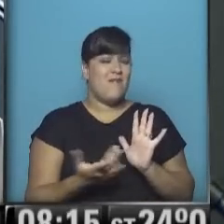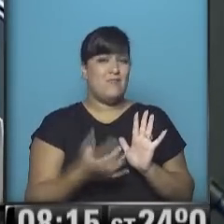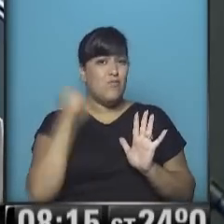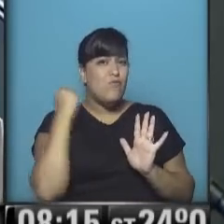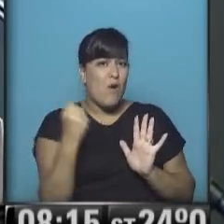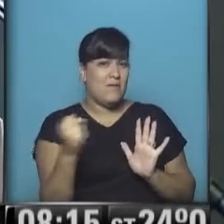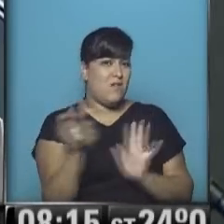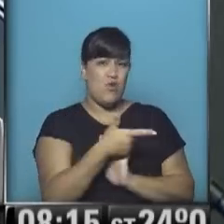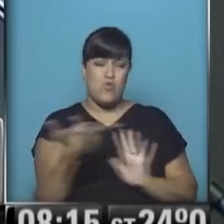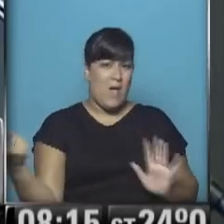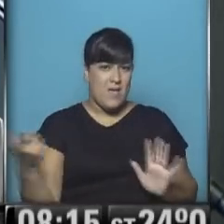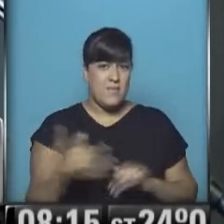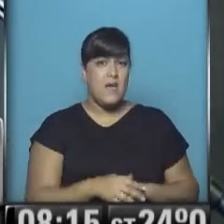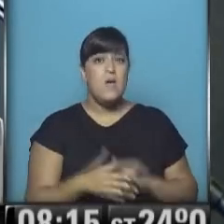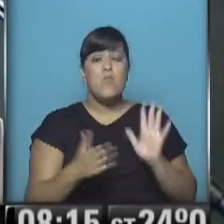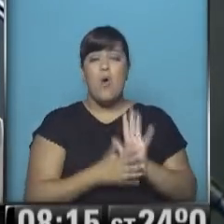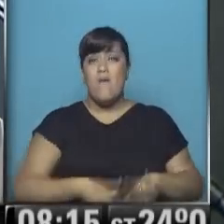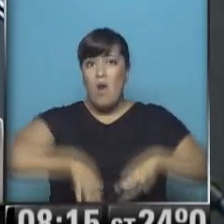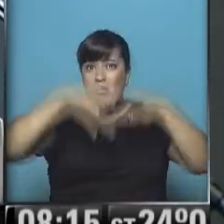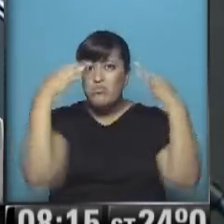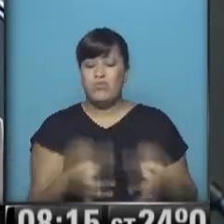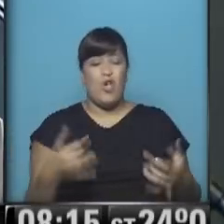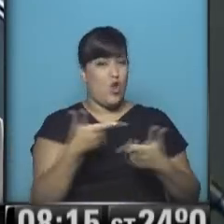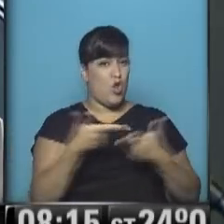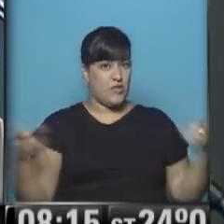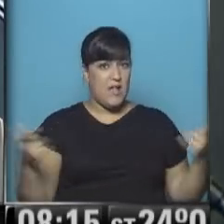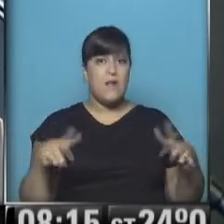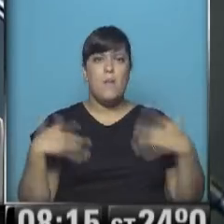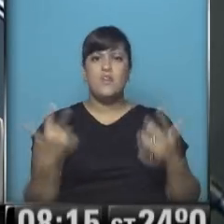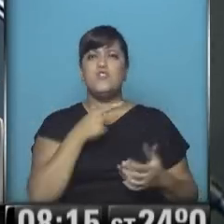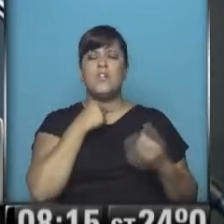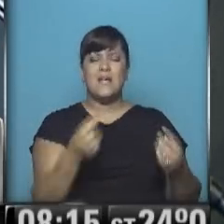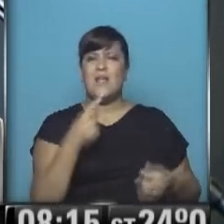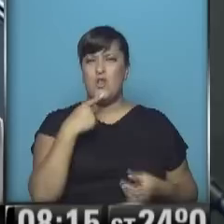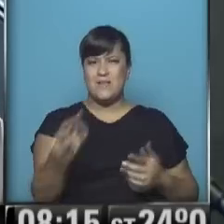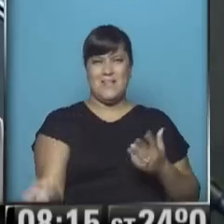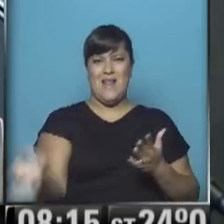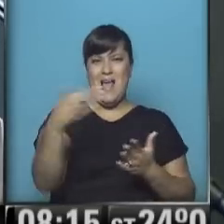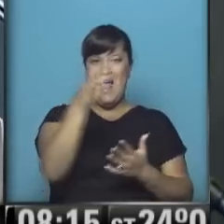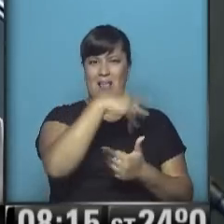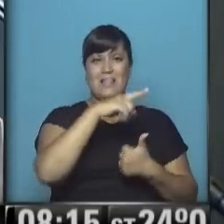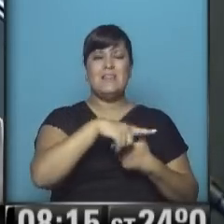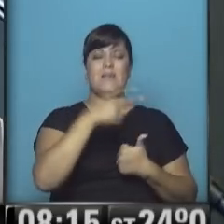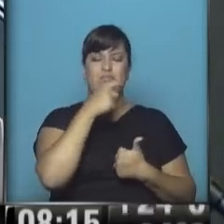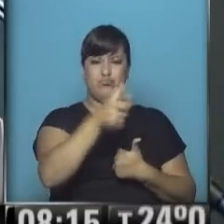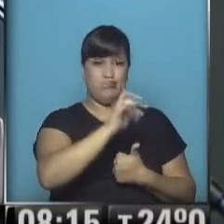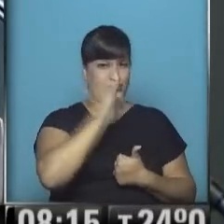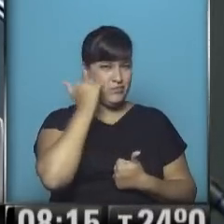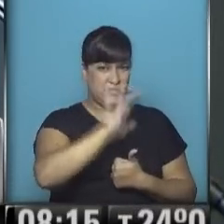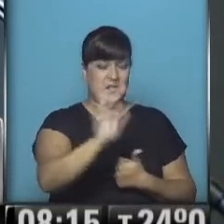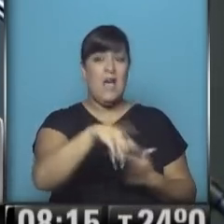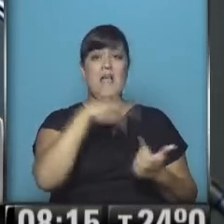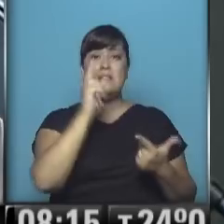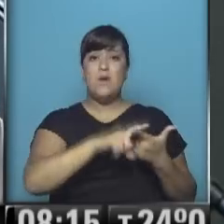elemento probatorio. Por lo tanto, lo que quiero con esto es responder a la primera parte de la pregunta. Y con respecto a la segunda parte de la